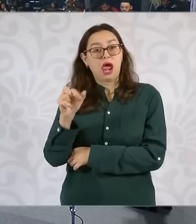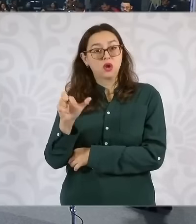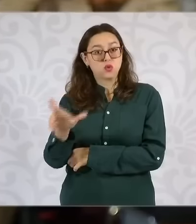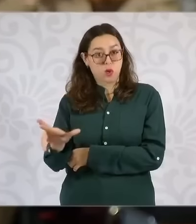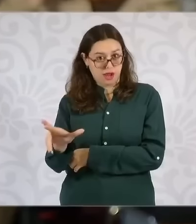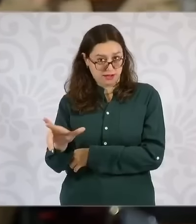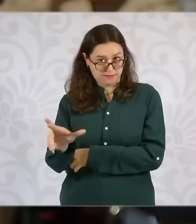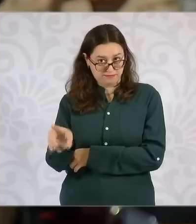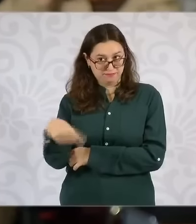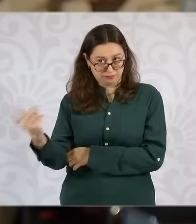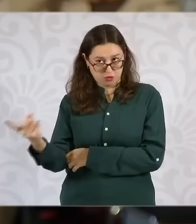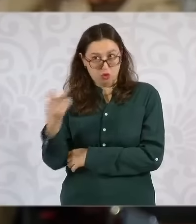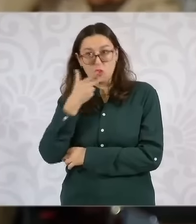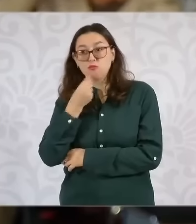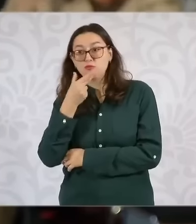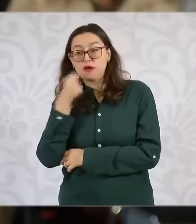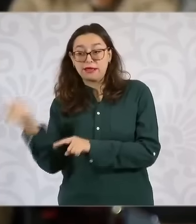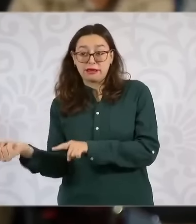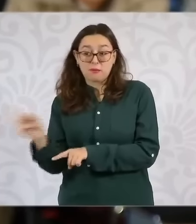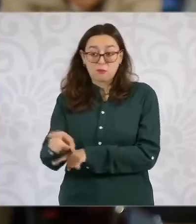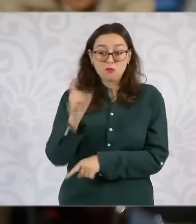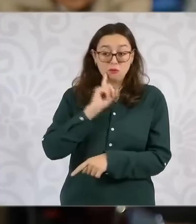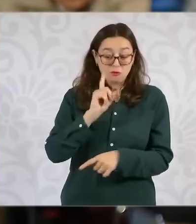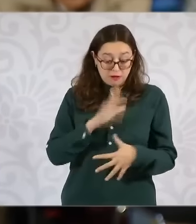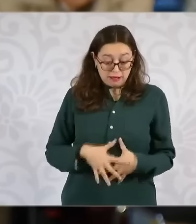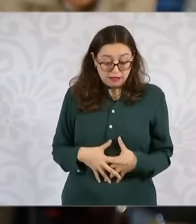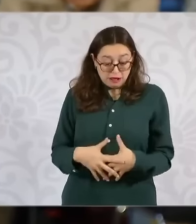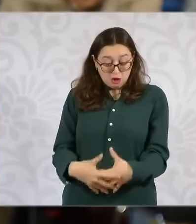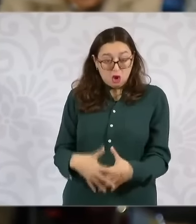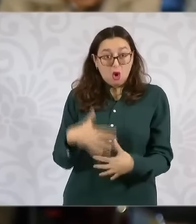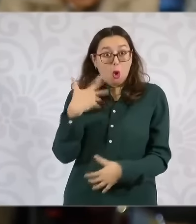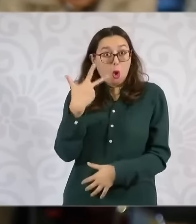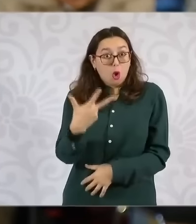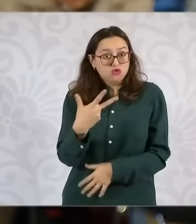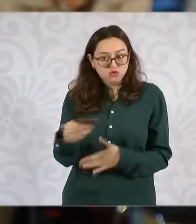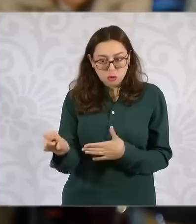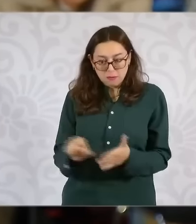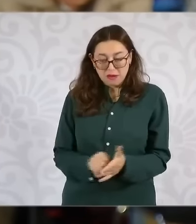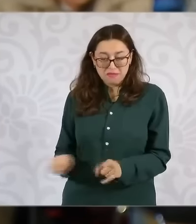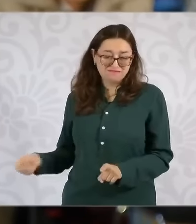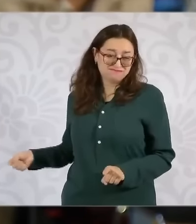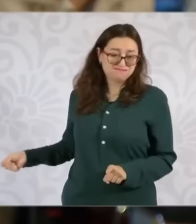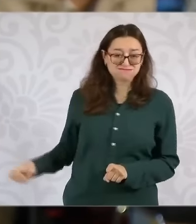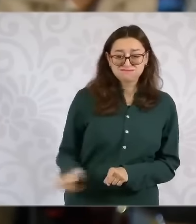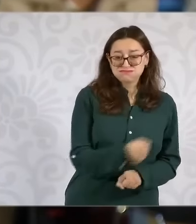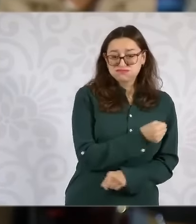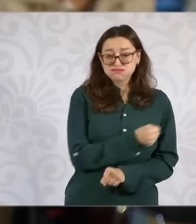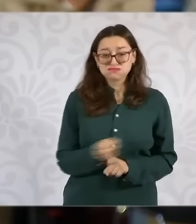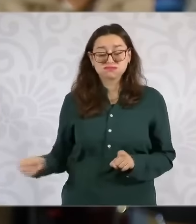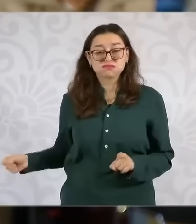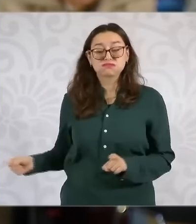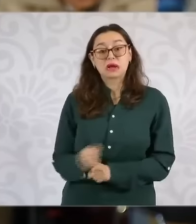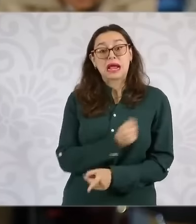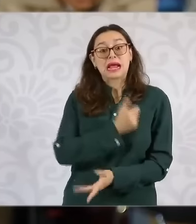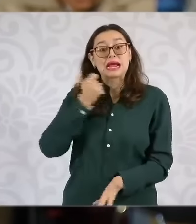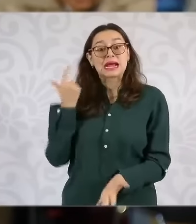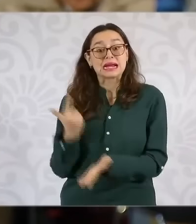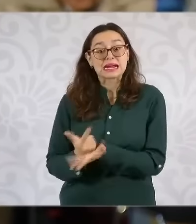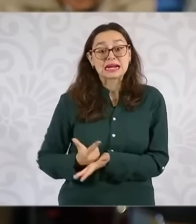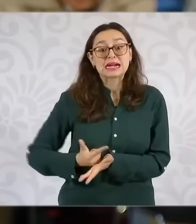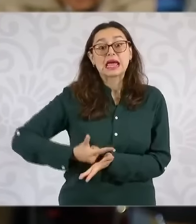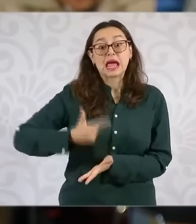8 meses. Estuvo muy grave y, bueno, por fin, después de tantas carpetas de violencia familiar,